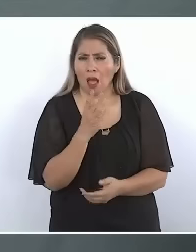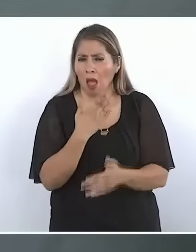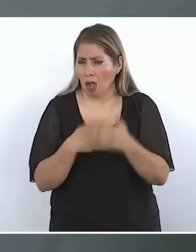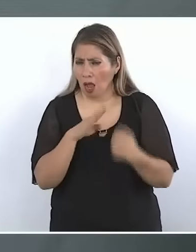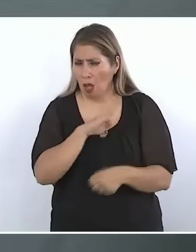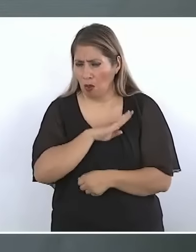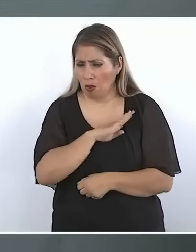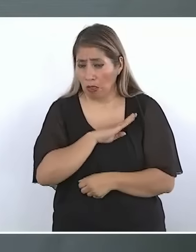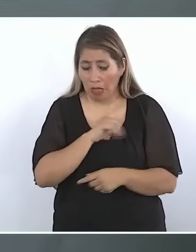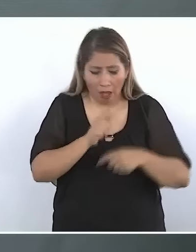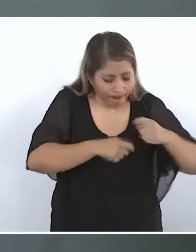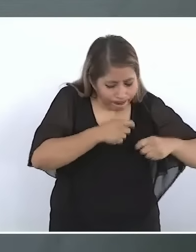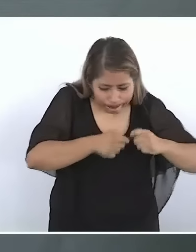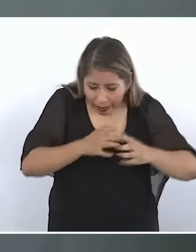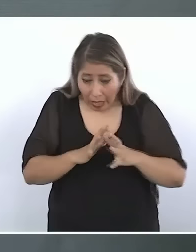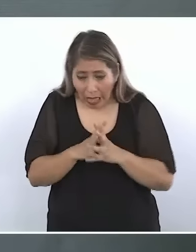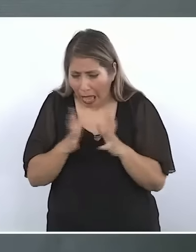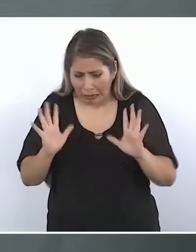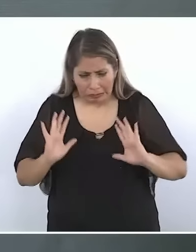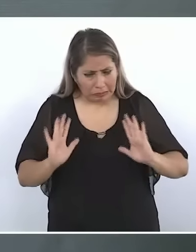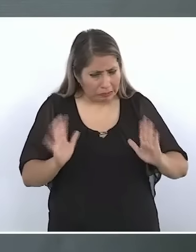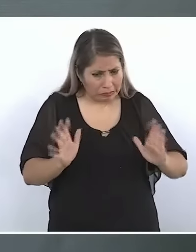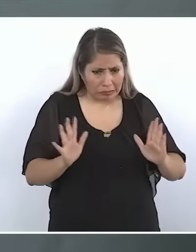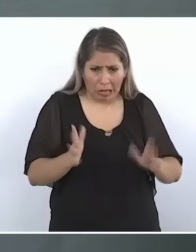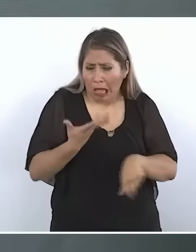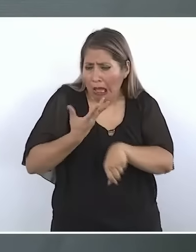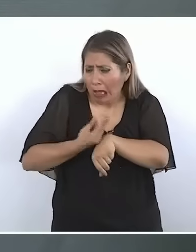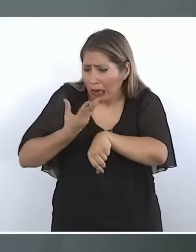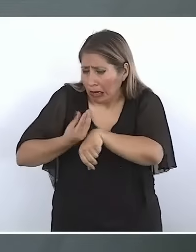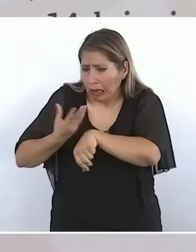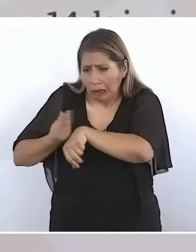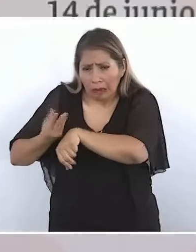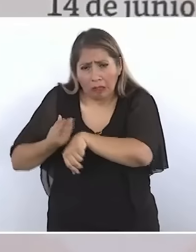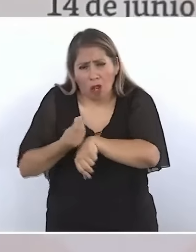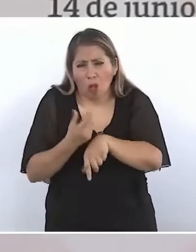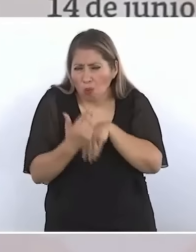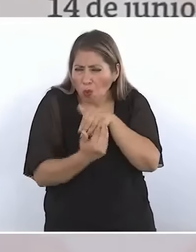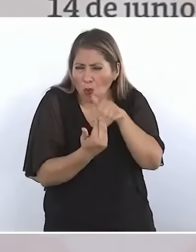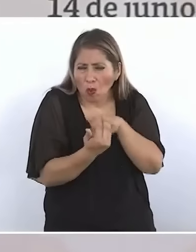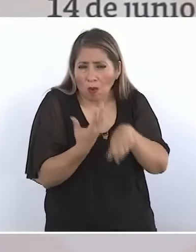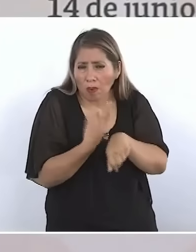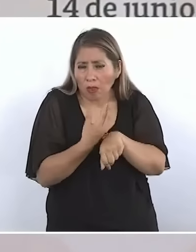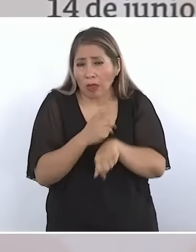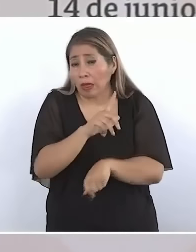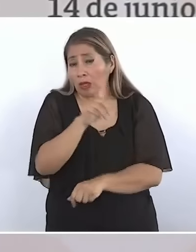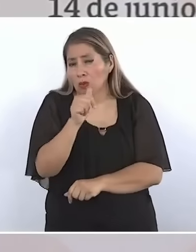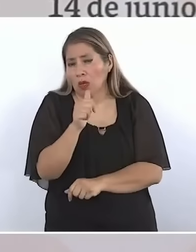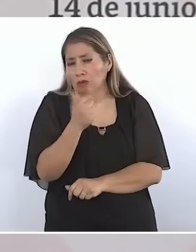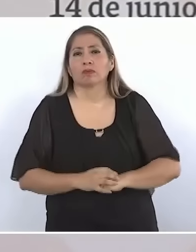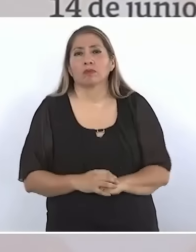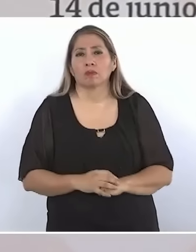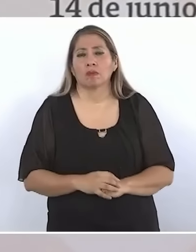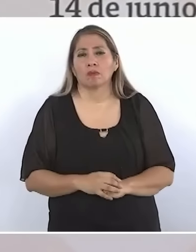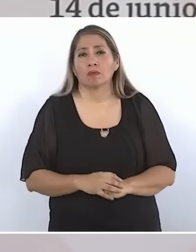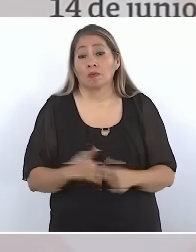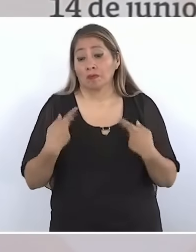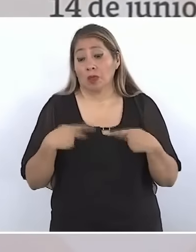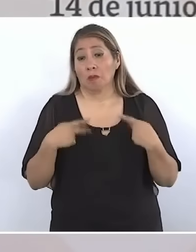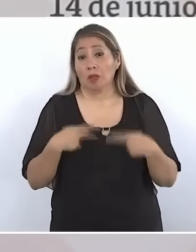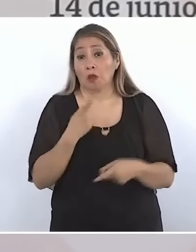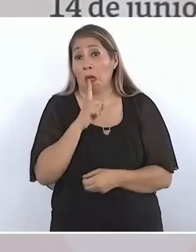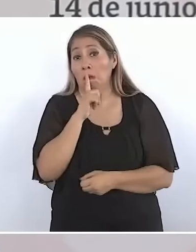logramos desenredar todo. Un señor que no voy ahora a mencionar su nombre, que